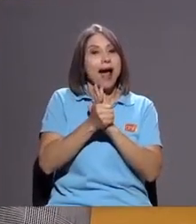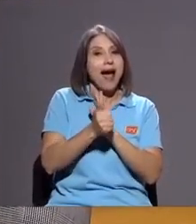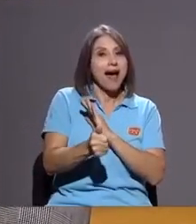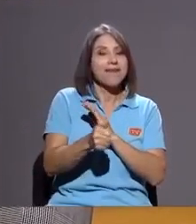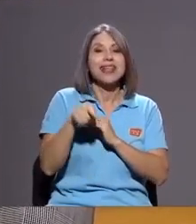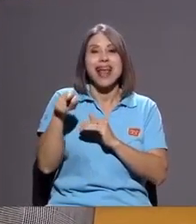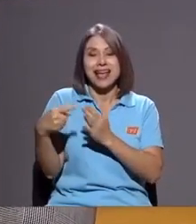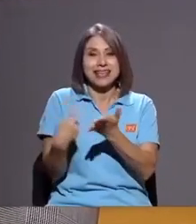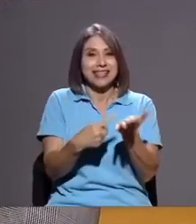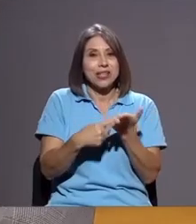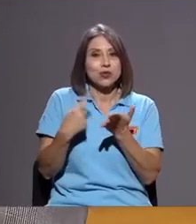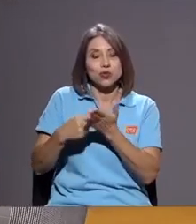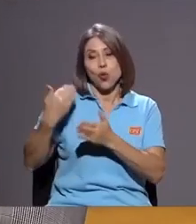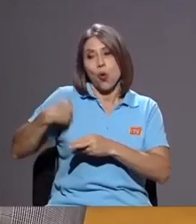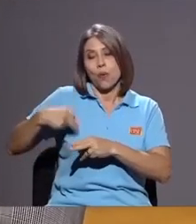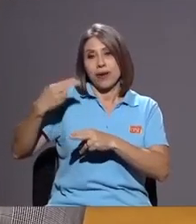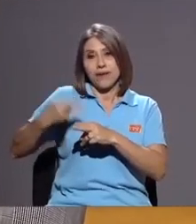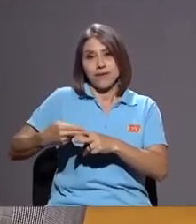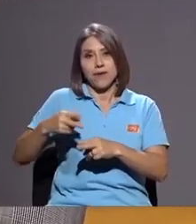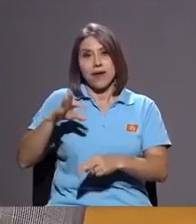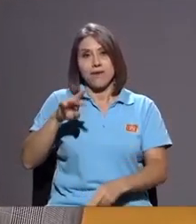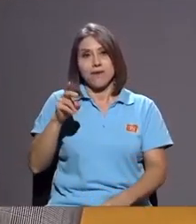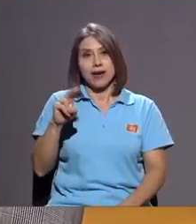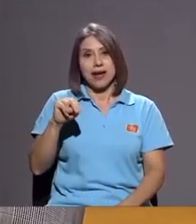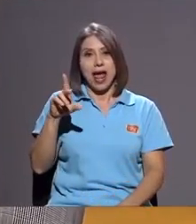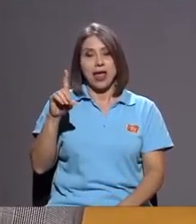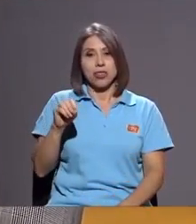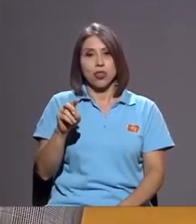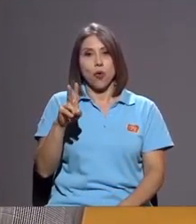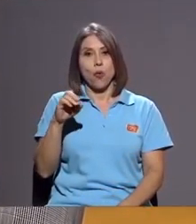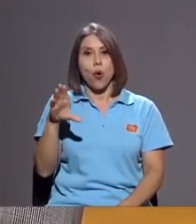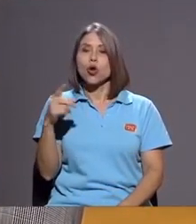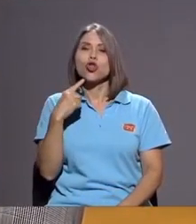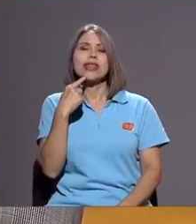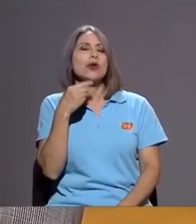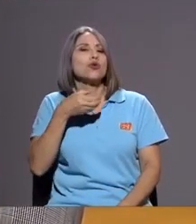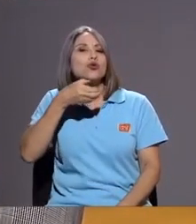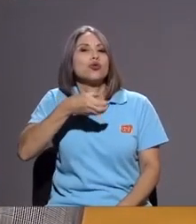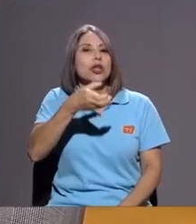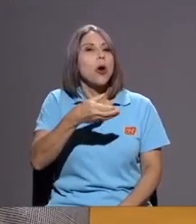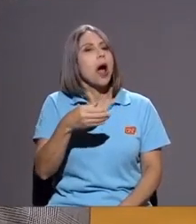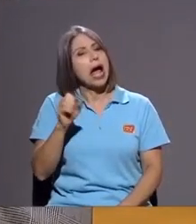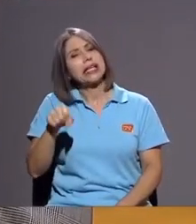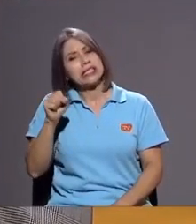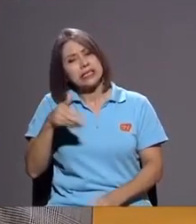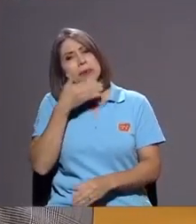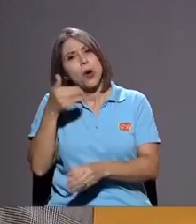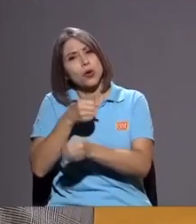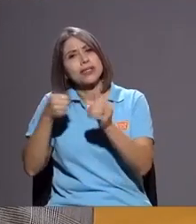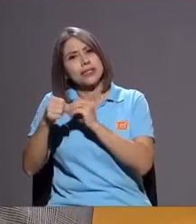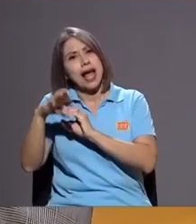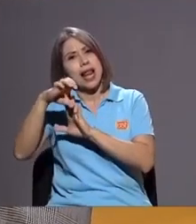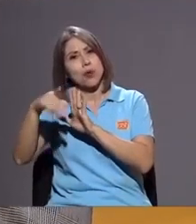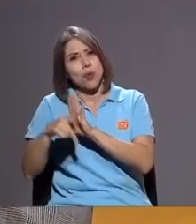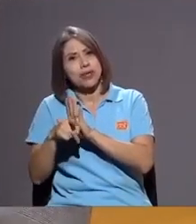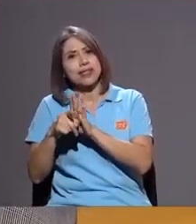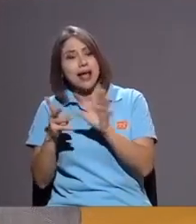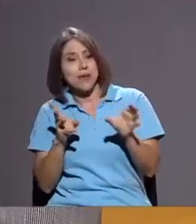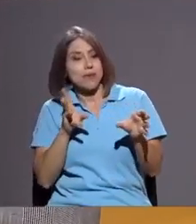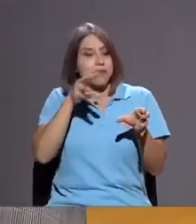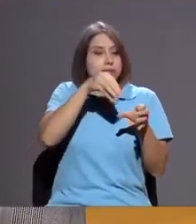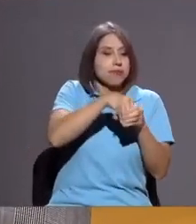y don Fernando Bolio, recuerdo que sugirió, no, dice, pongámoslo dentro de la órbita del Poder Judicial y en realidad no va a haber aumento de gasto